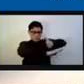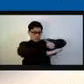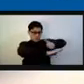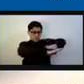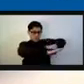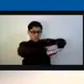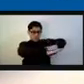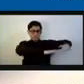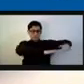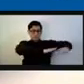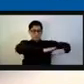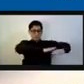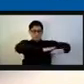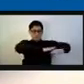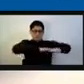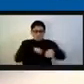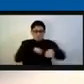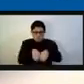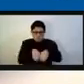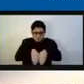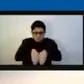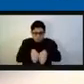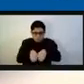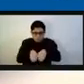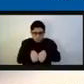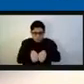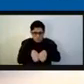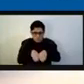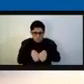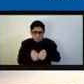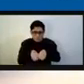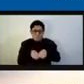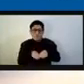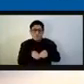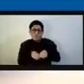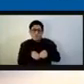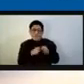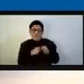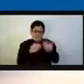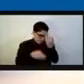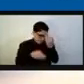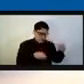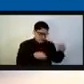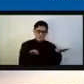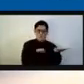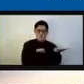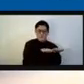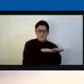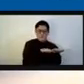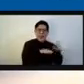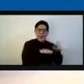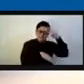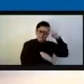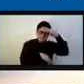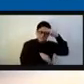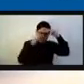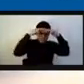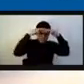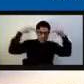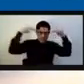placa oceánica, ahí, eso fue frente a México, de hecho. Y tuve la suerte, digo, porque fue un